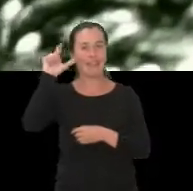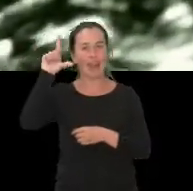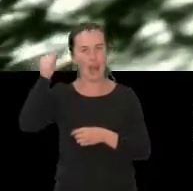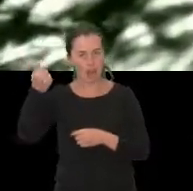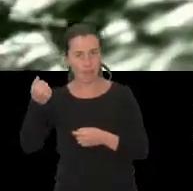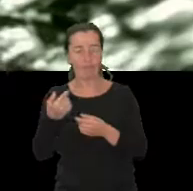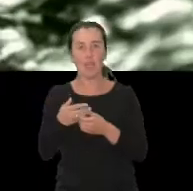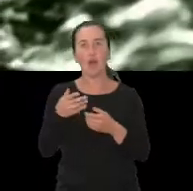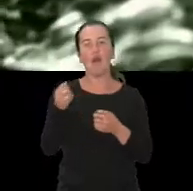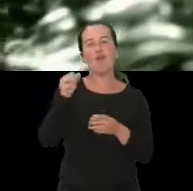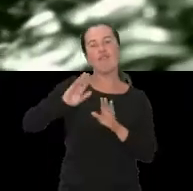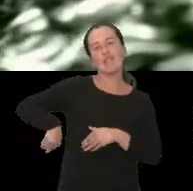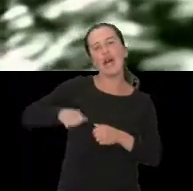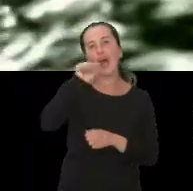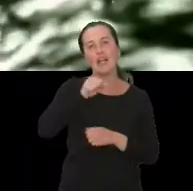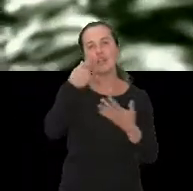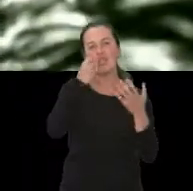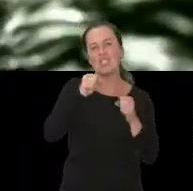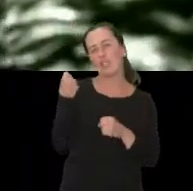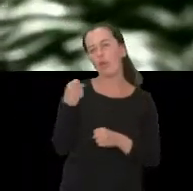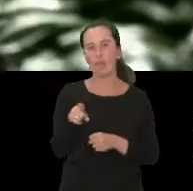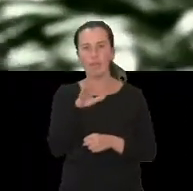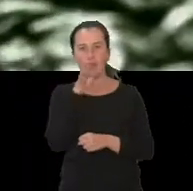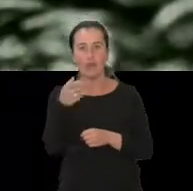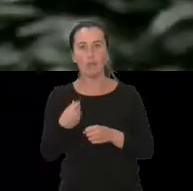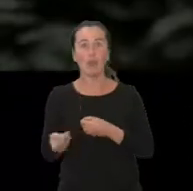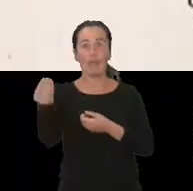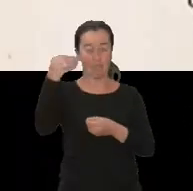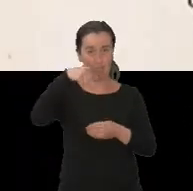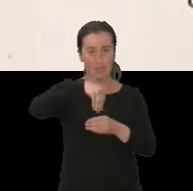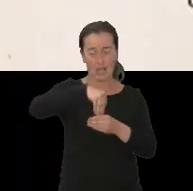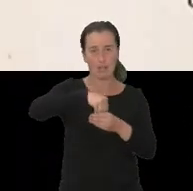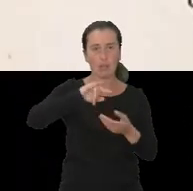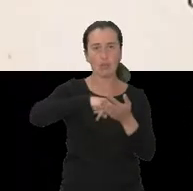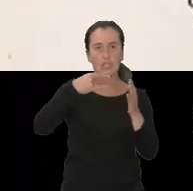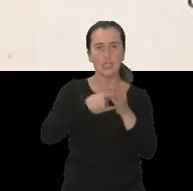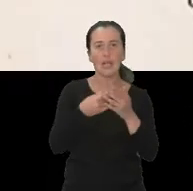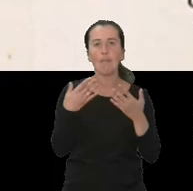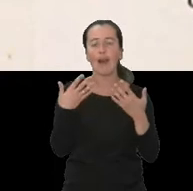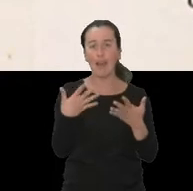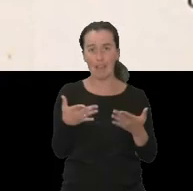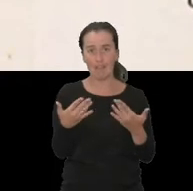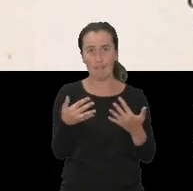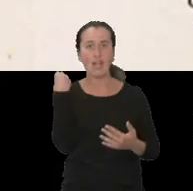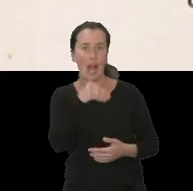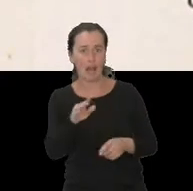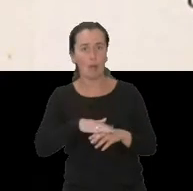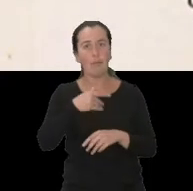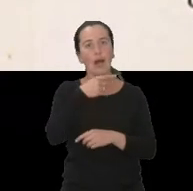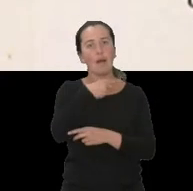necesario cuando a finales de los años 60 se introdujo un sistema de enfriado que mantenía el pescado